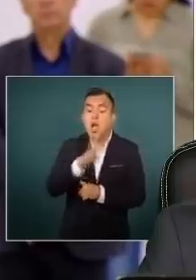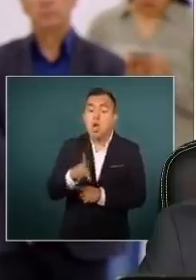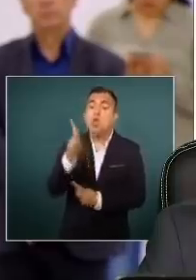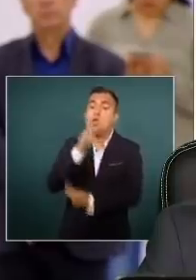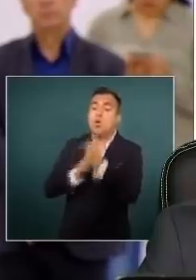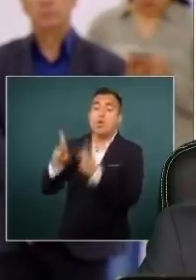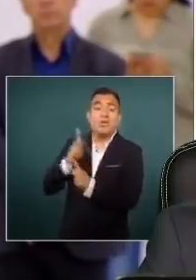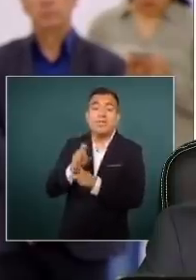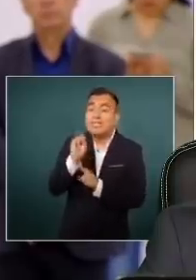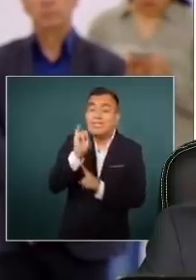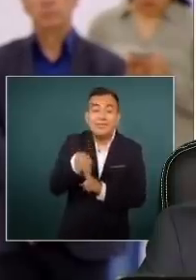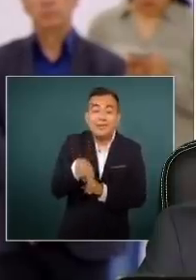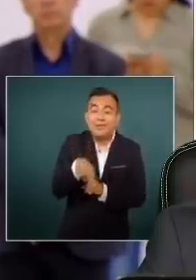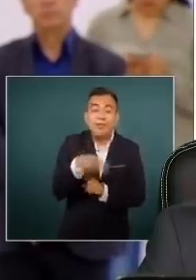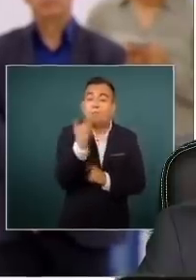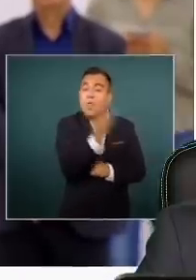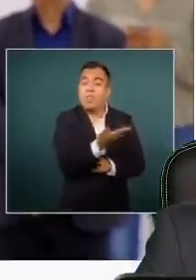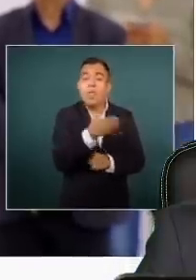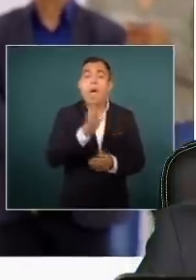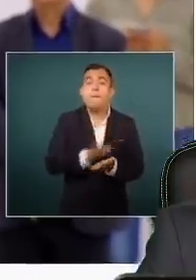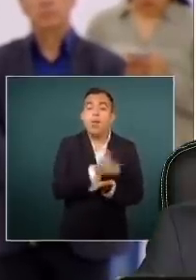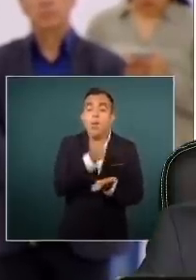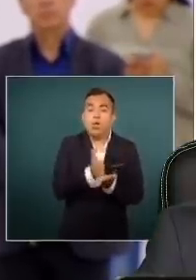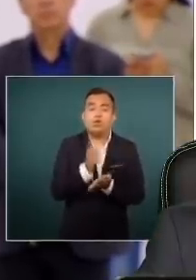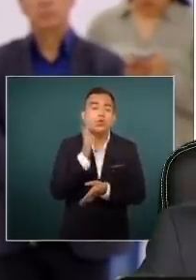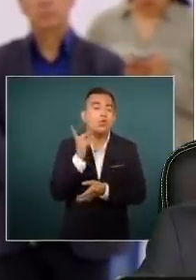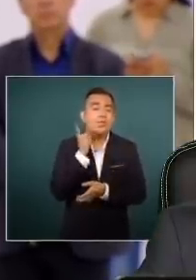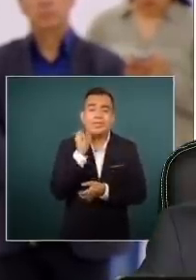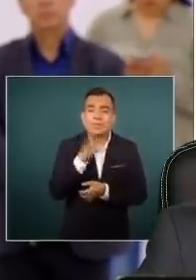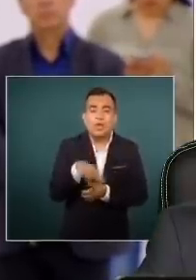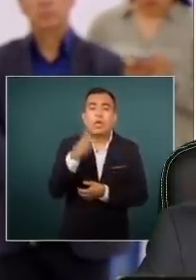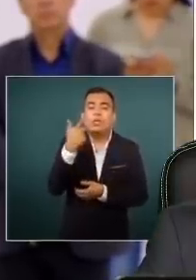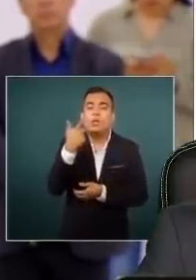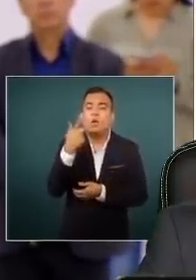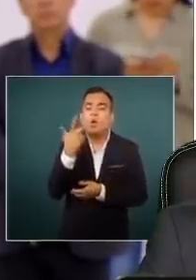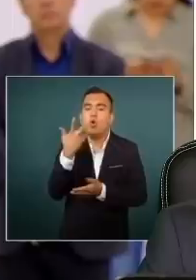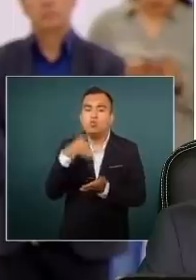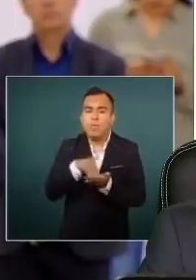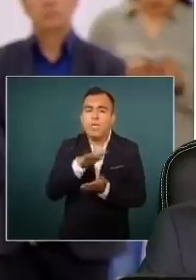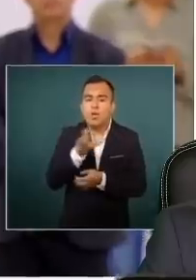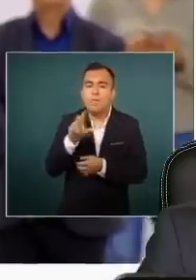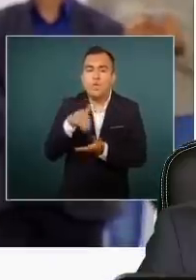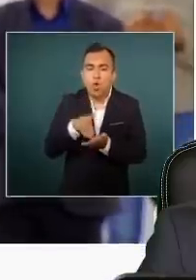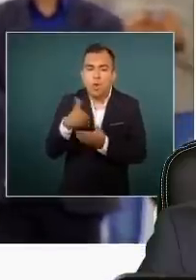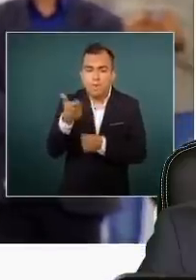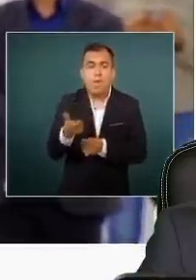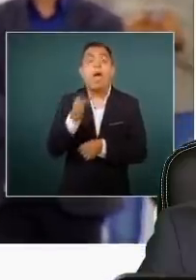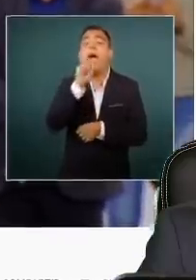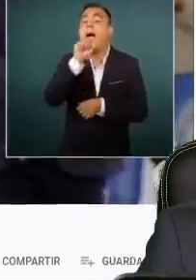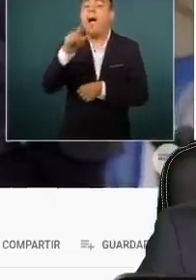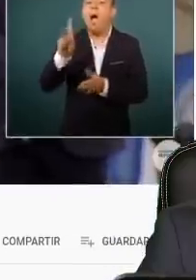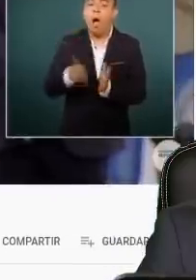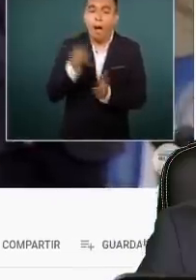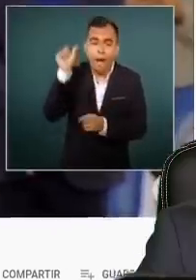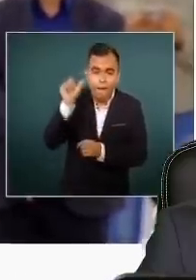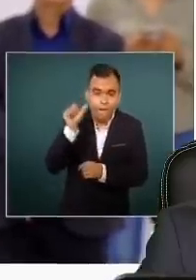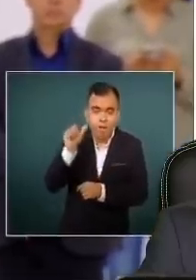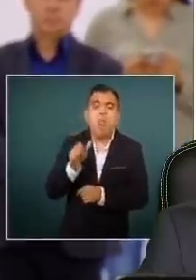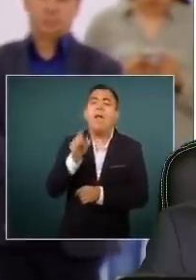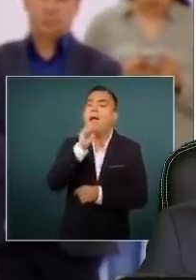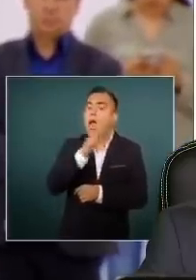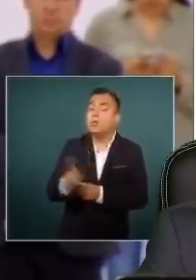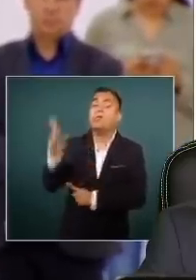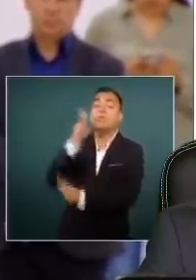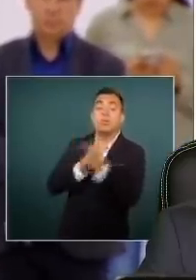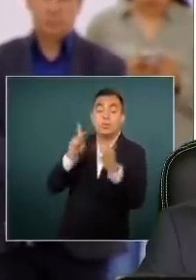sin aprobación del congreso por 800 millones de pesos a abril de este mismo año otra vez jalisco obtiene